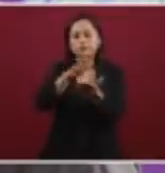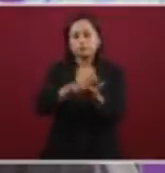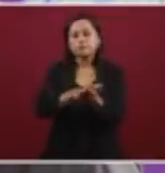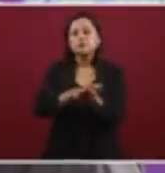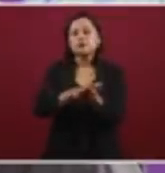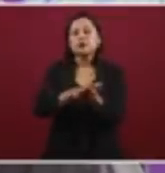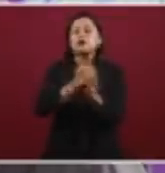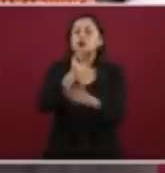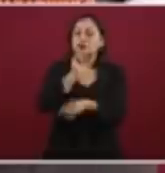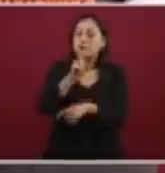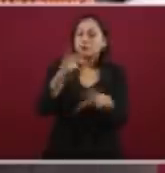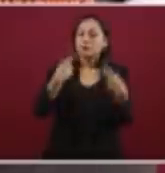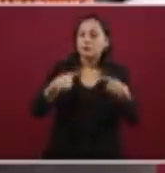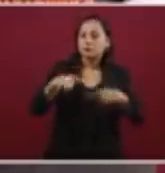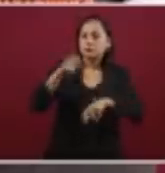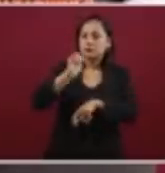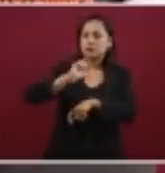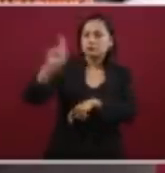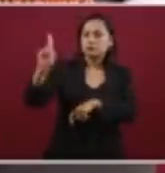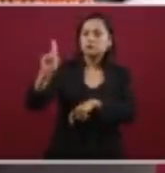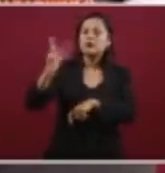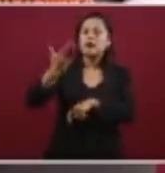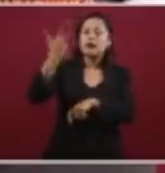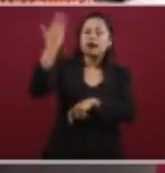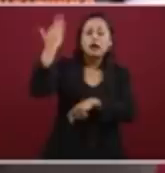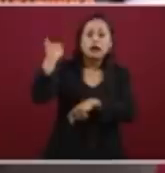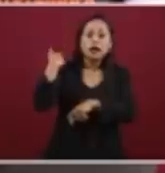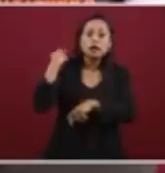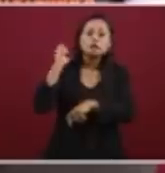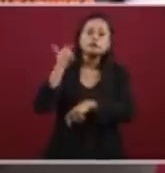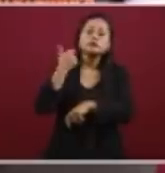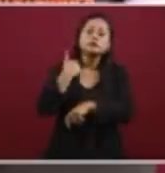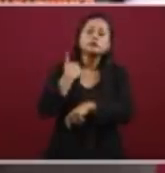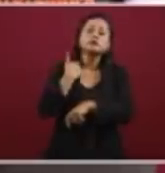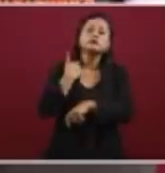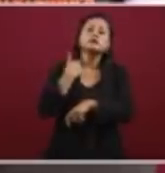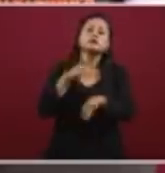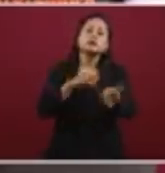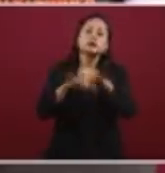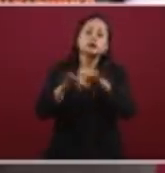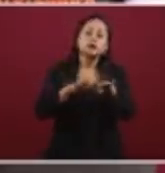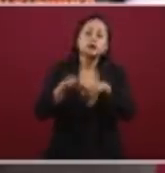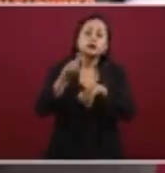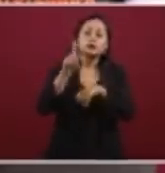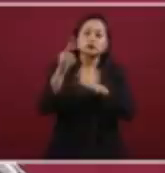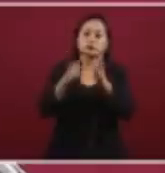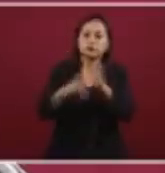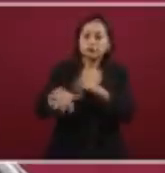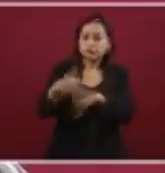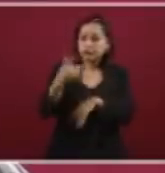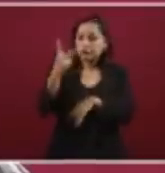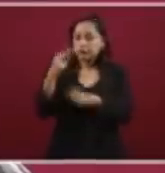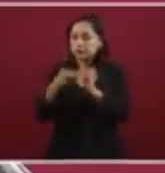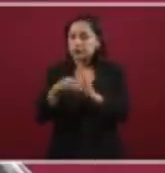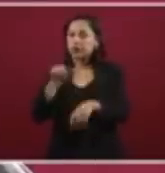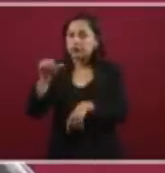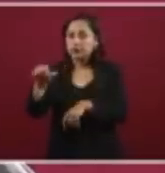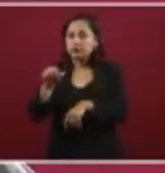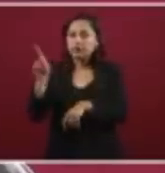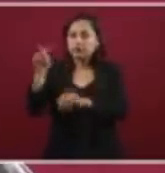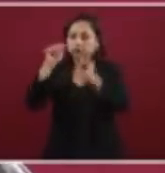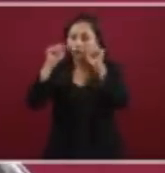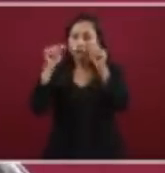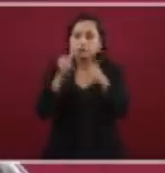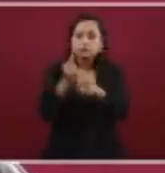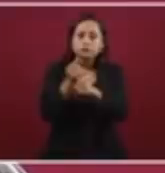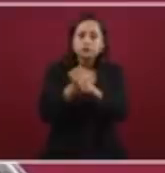independientes que estuvo trabajando en el 2015 y 2016 sobre este caso el informe